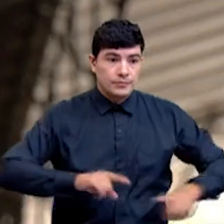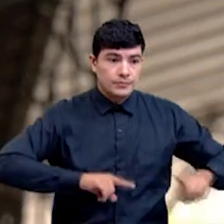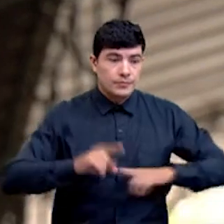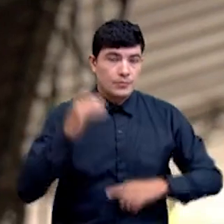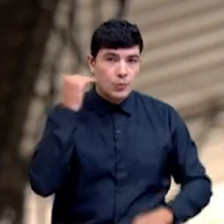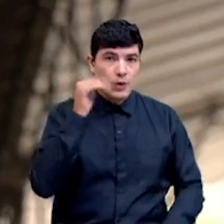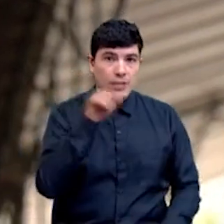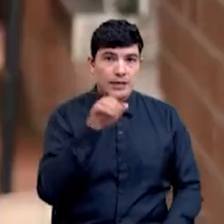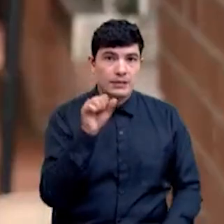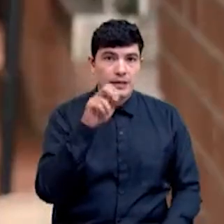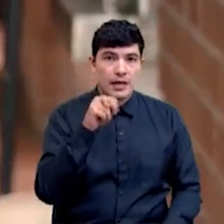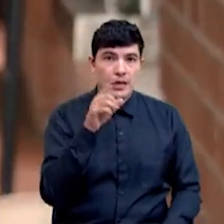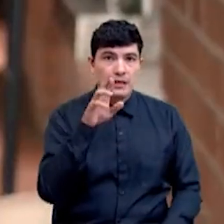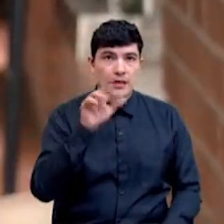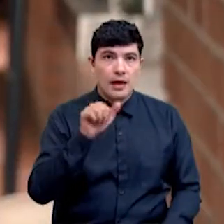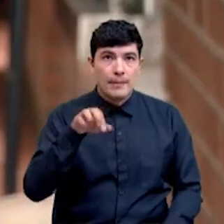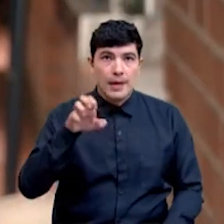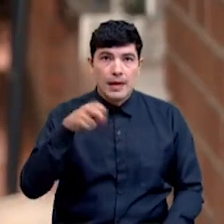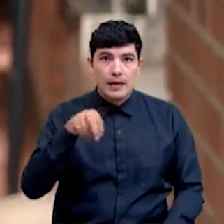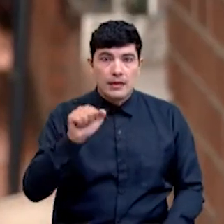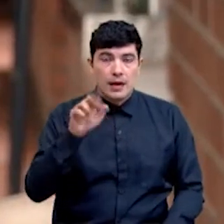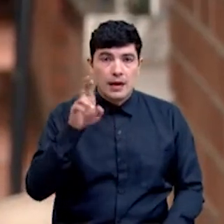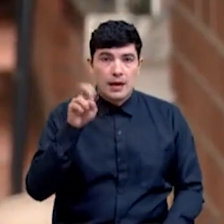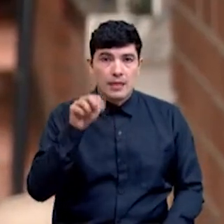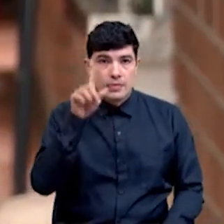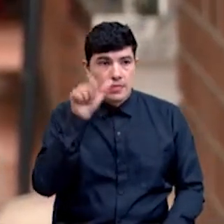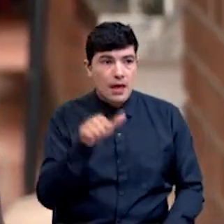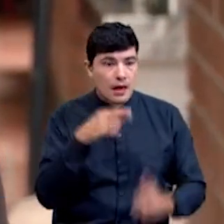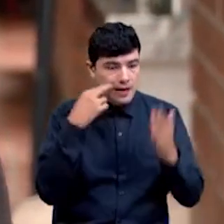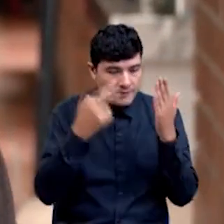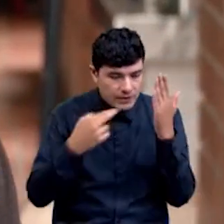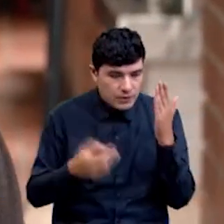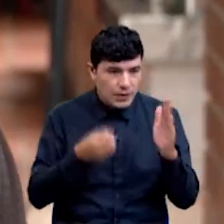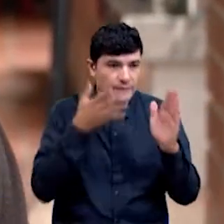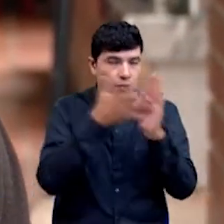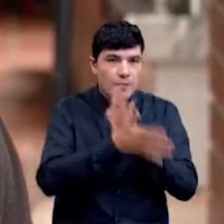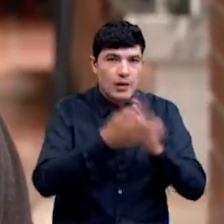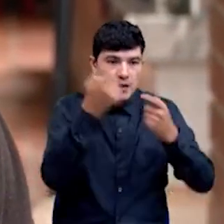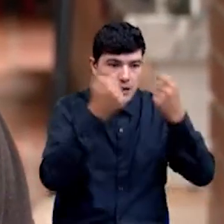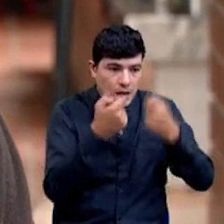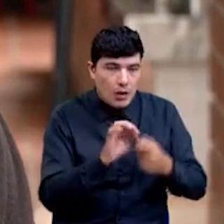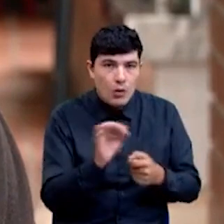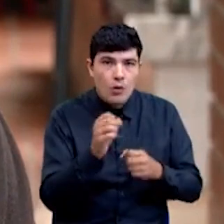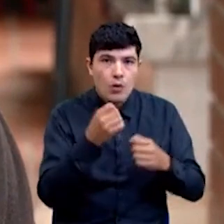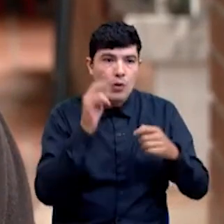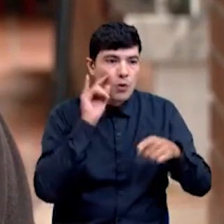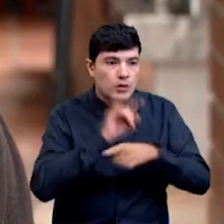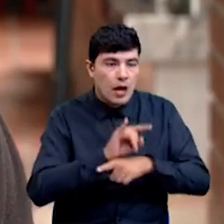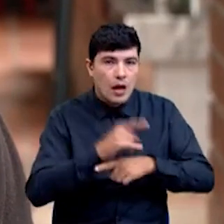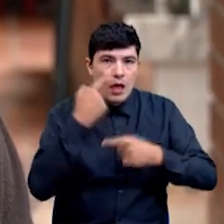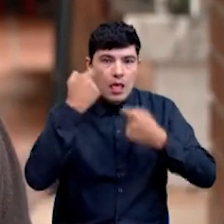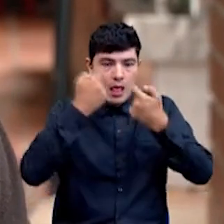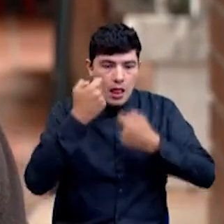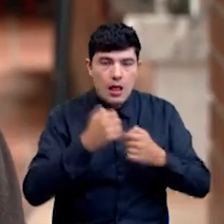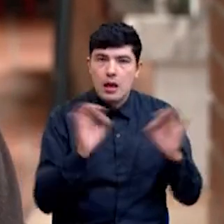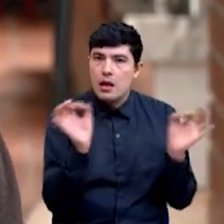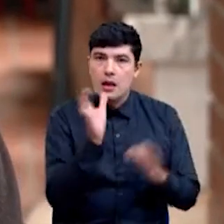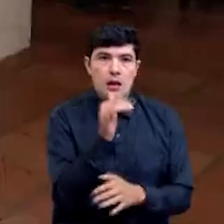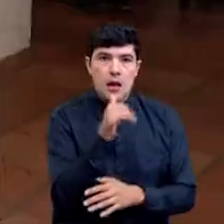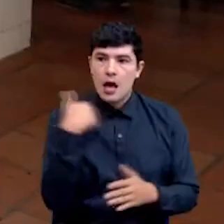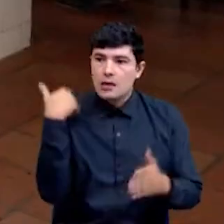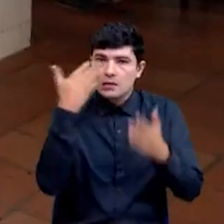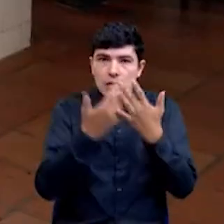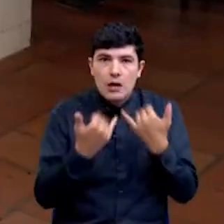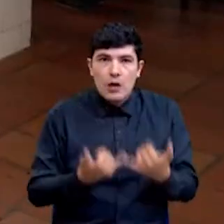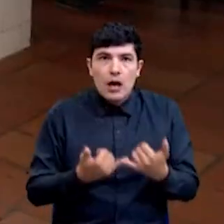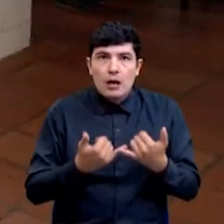Peñaranda no entregó informes financieros, ni la revisora fiscal ni la contadora. Este es el tiempo donde nos han